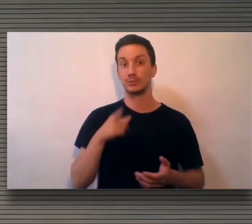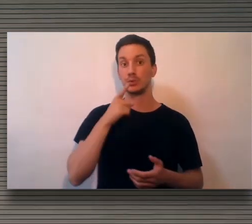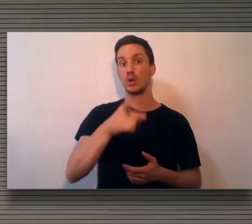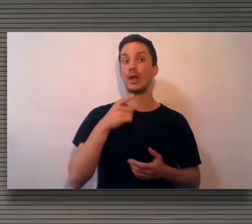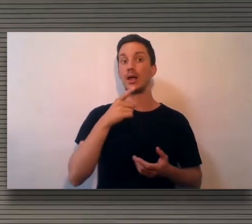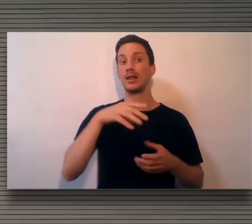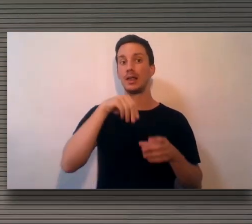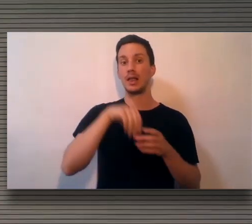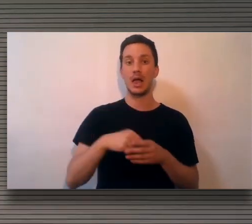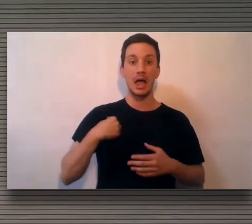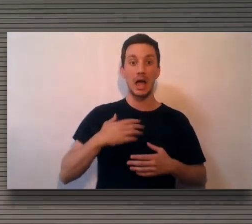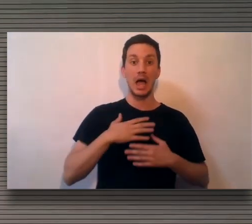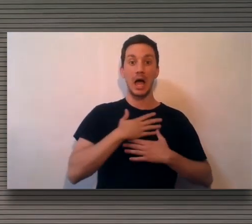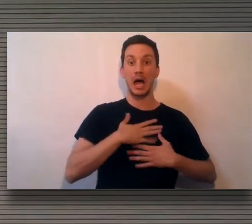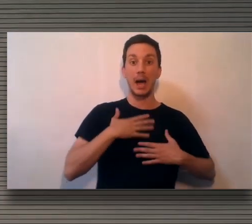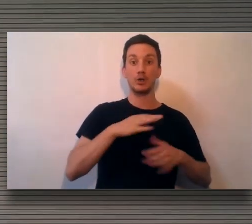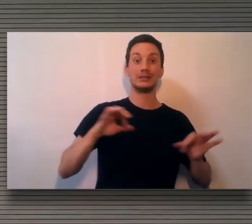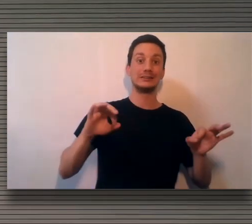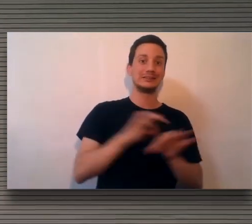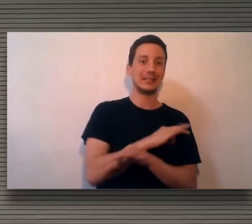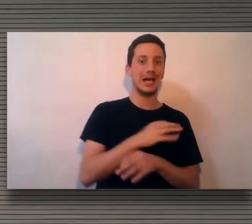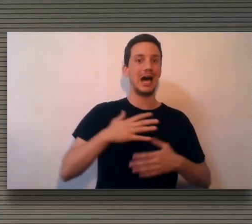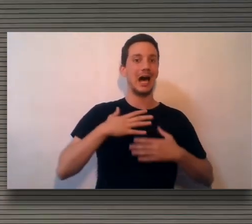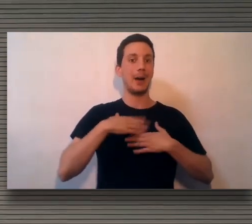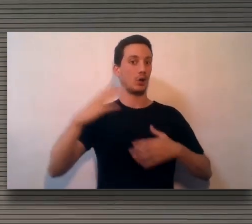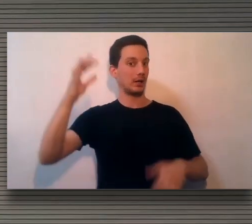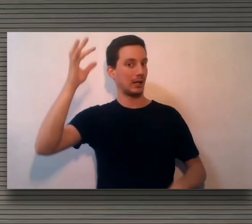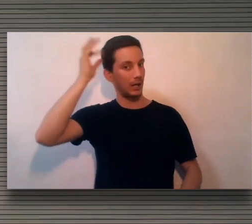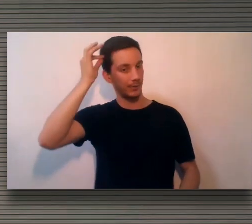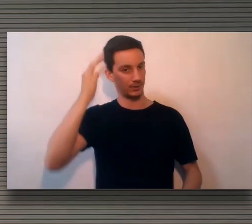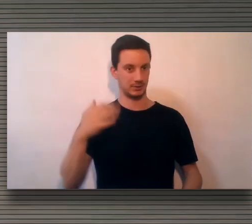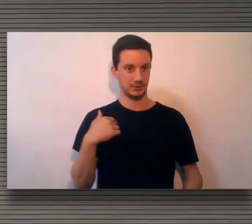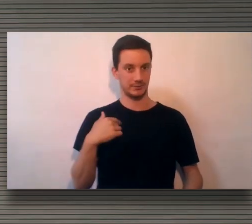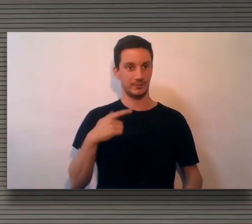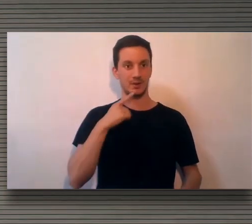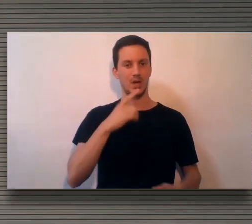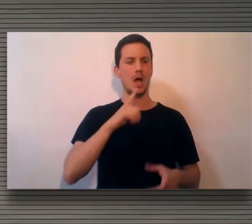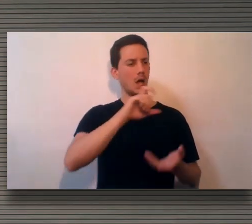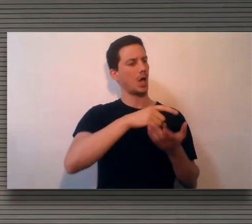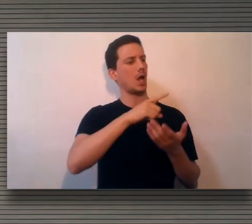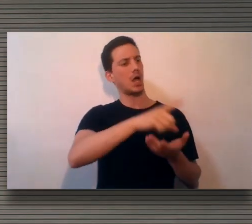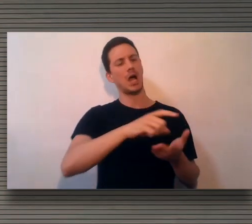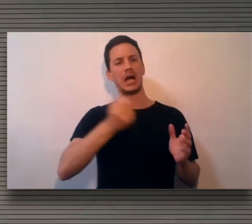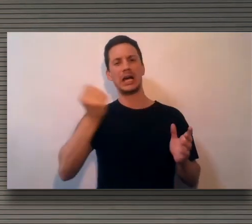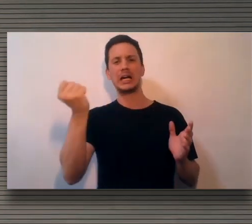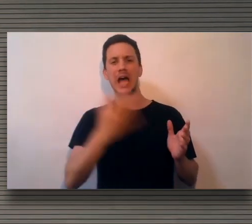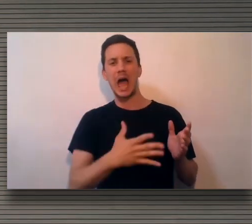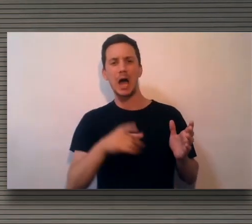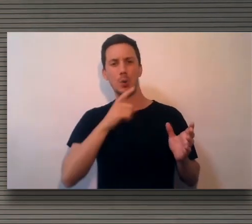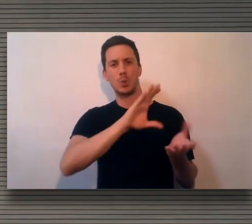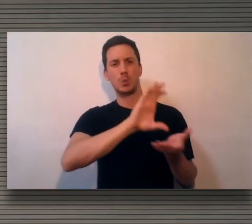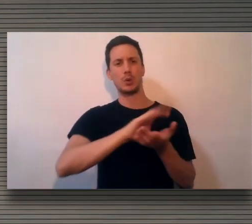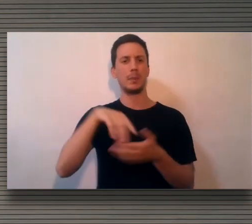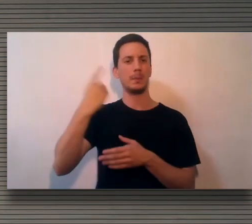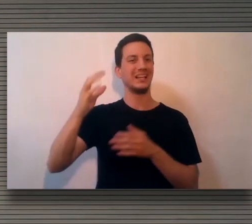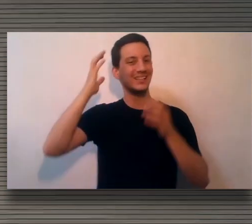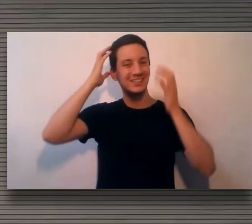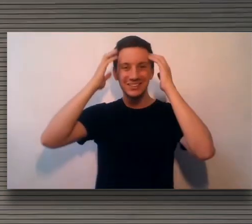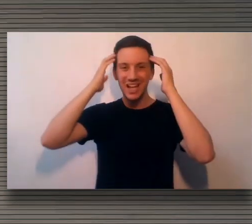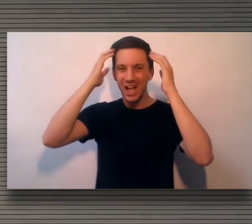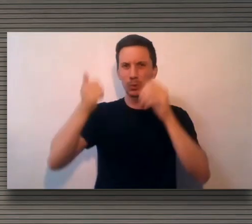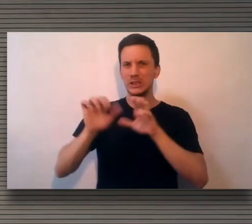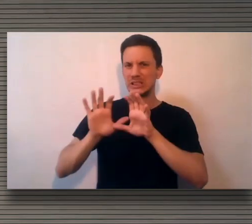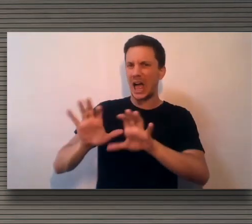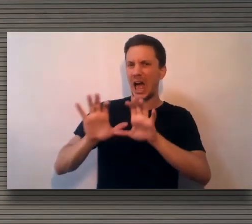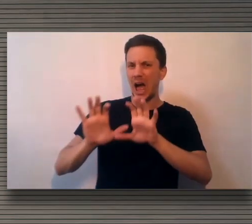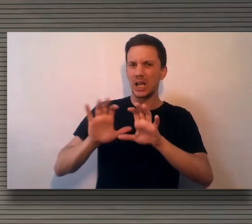sin jabón también en el cabello, no comprarte el jabón caro para todo el cuerpo y luego ponerle un champú normal agresivo